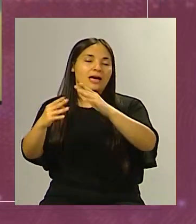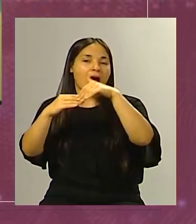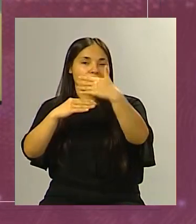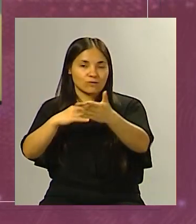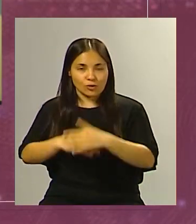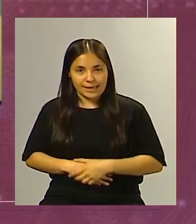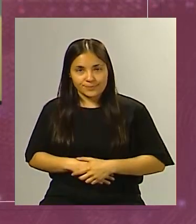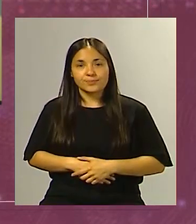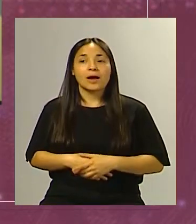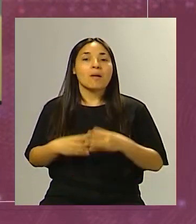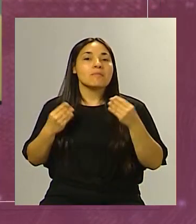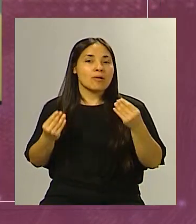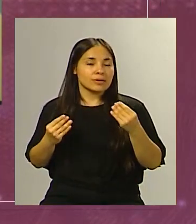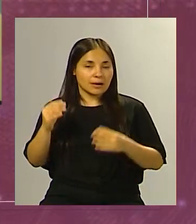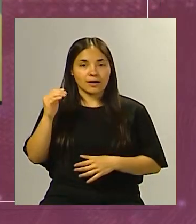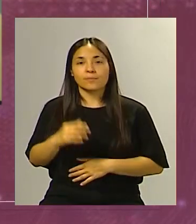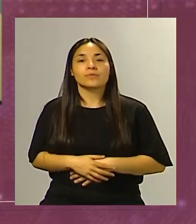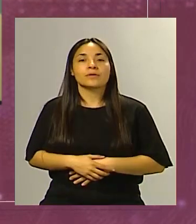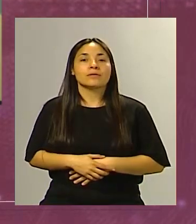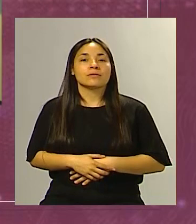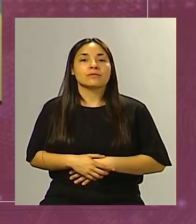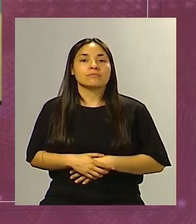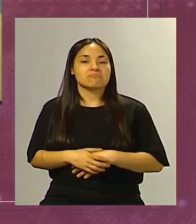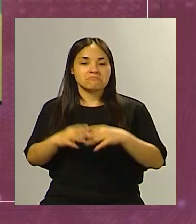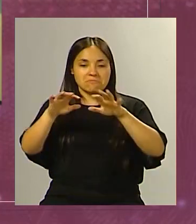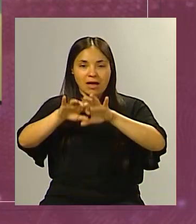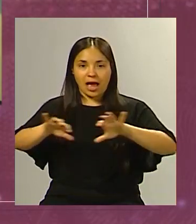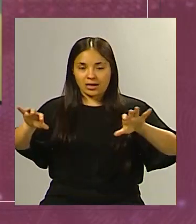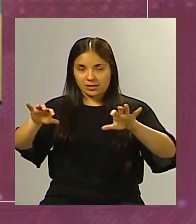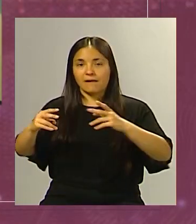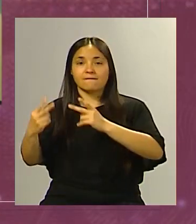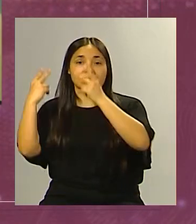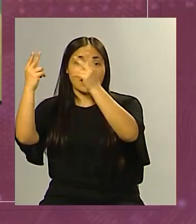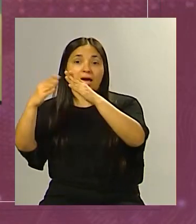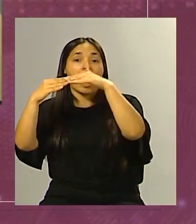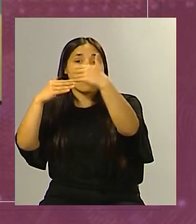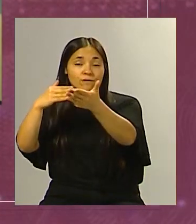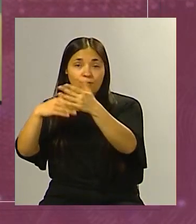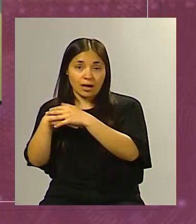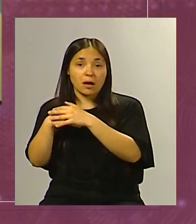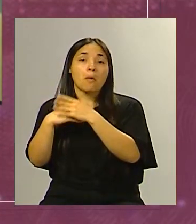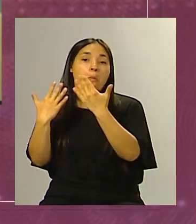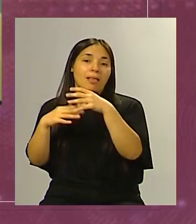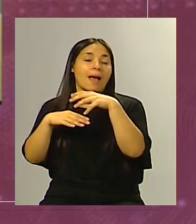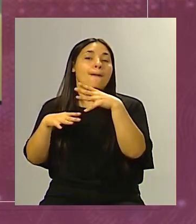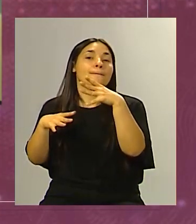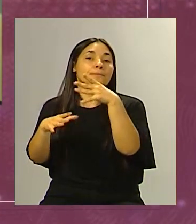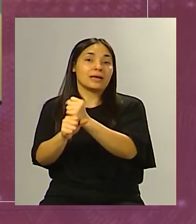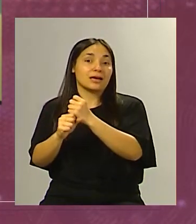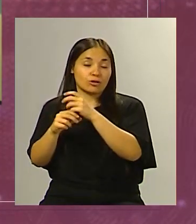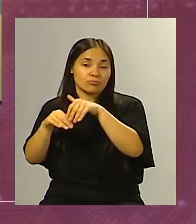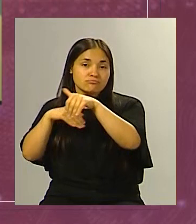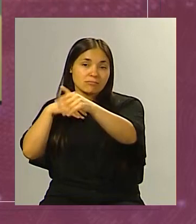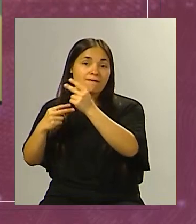acá debemos diferenciar en dos partes muy grandes, lo que son los viajes al exterior, en los cuales se puede ir en bus, y en sí. los que sí o